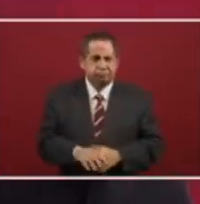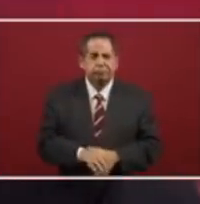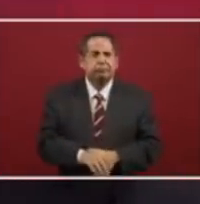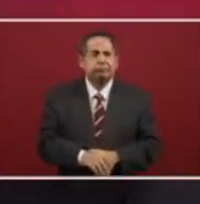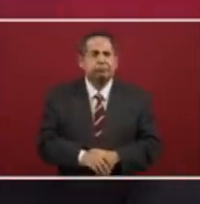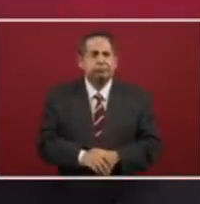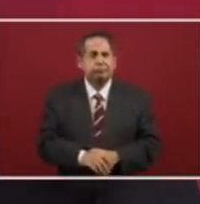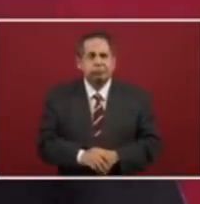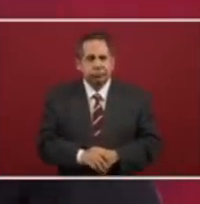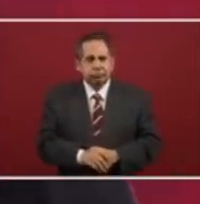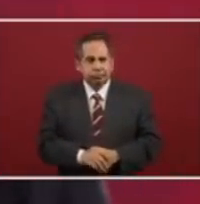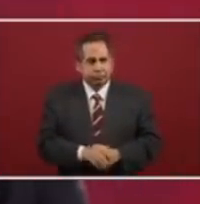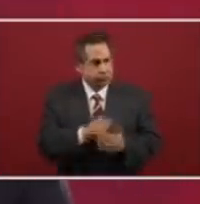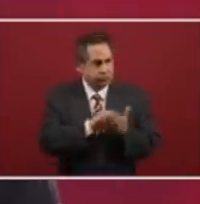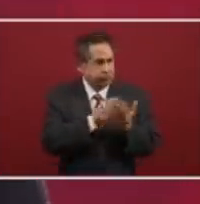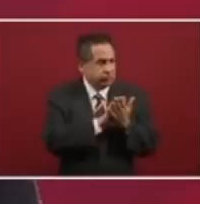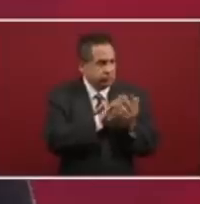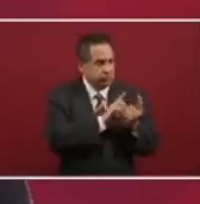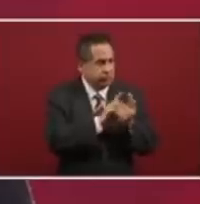con